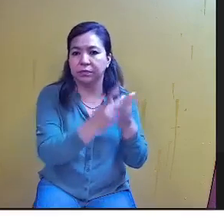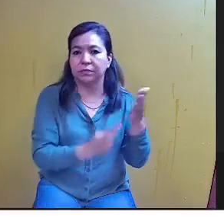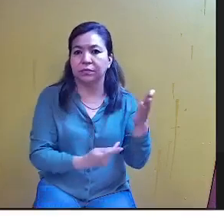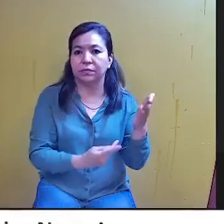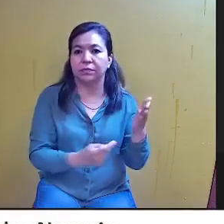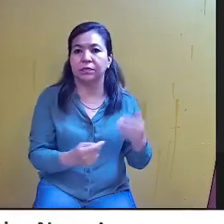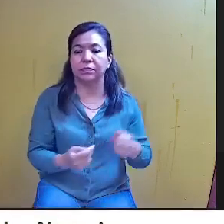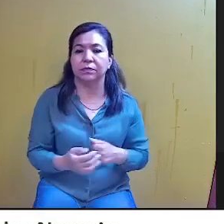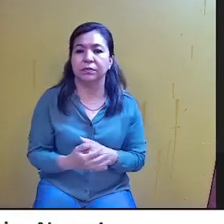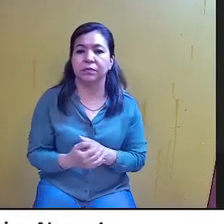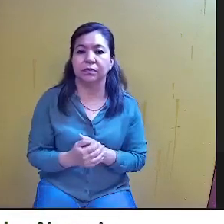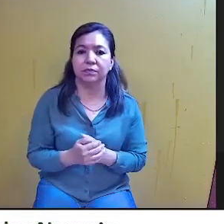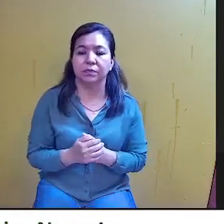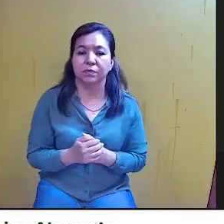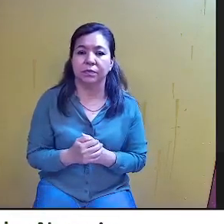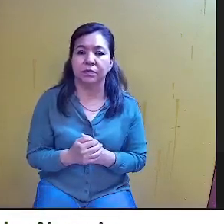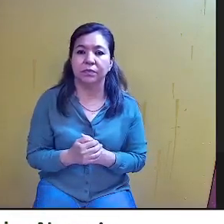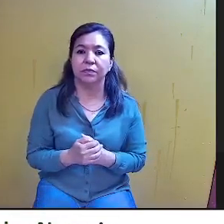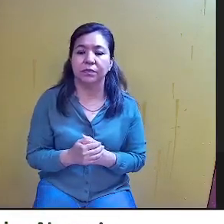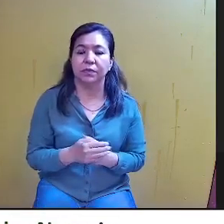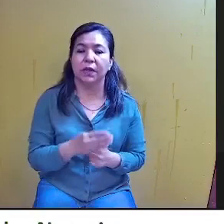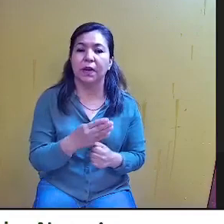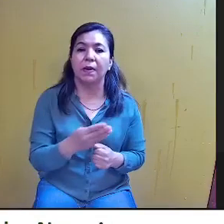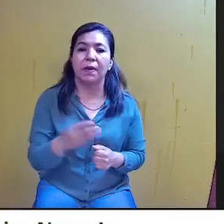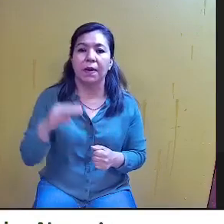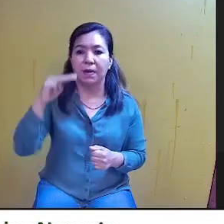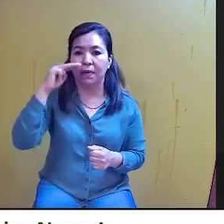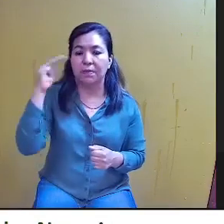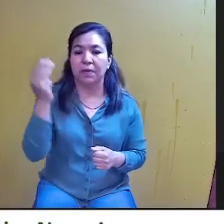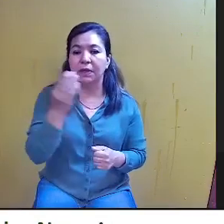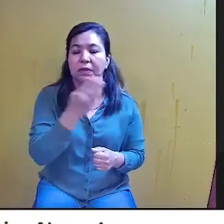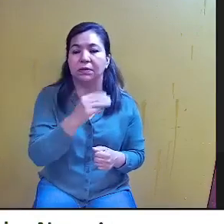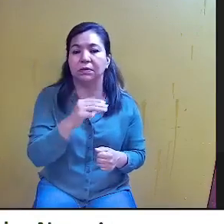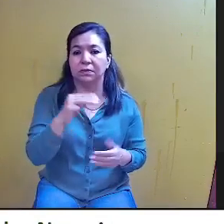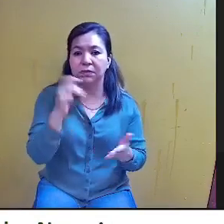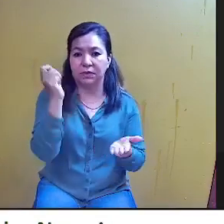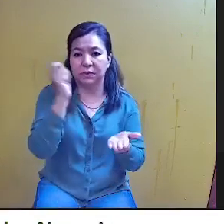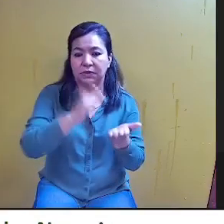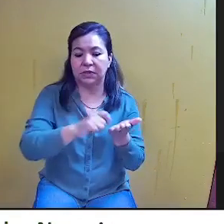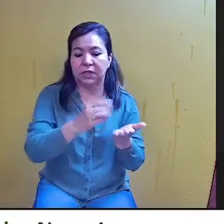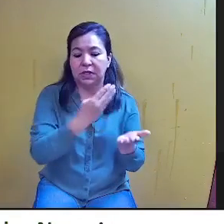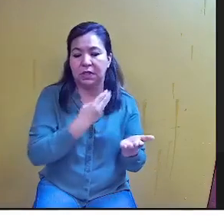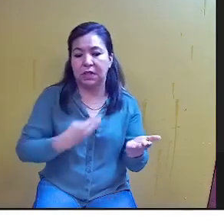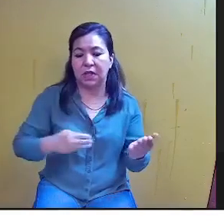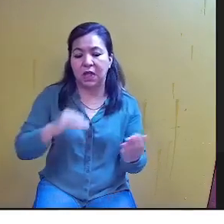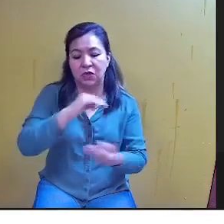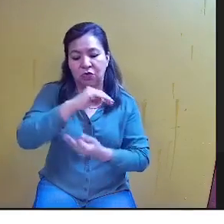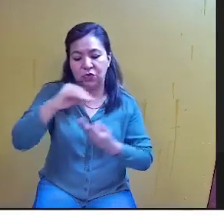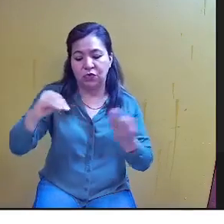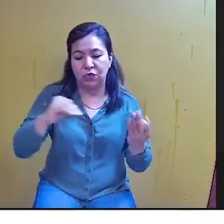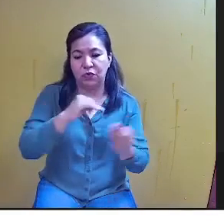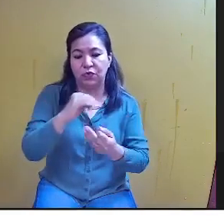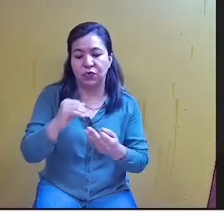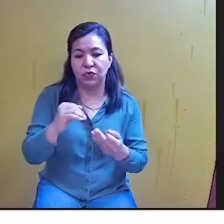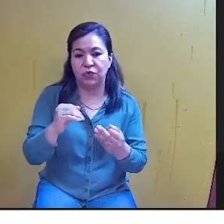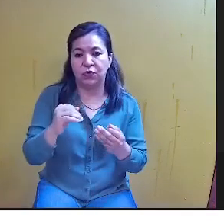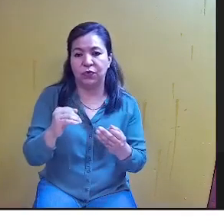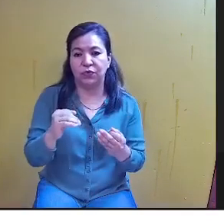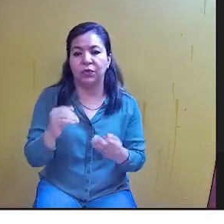Gracias, magistrada. Magistrada presidenta, magistrada, magistrado, el proyecto de resolución fue aprobado por unanimidad de votos.